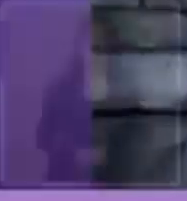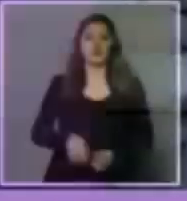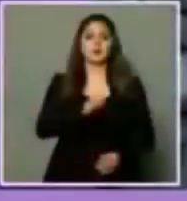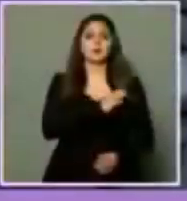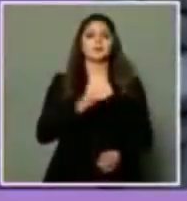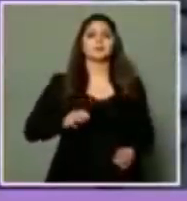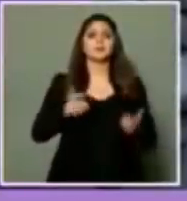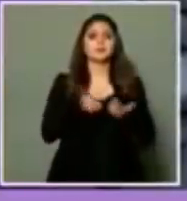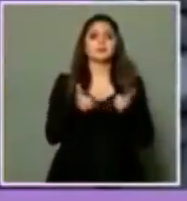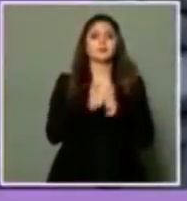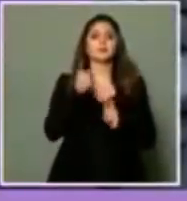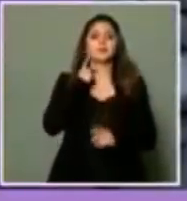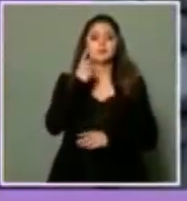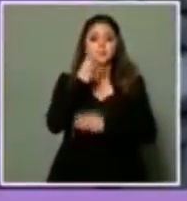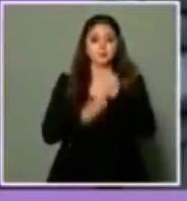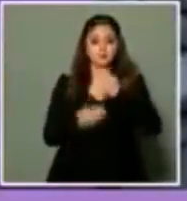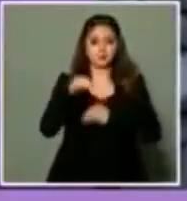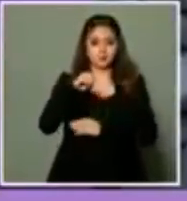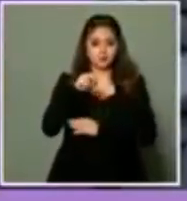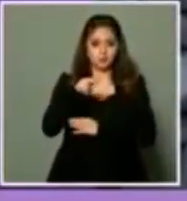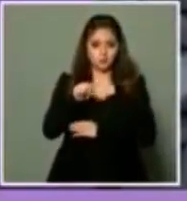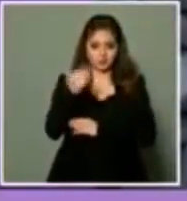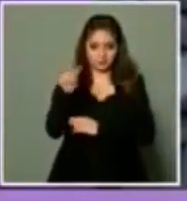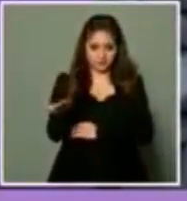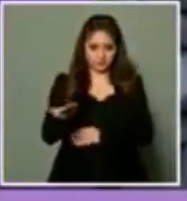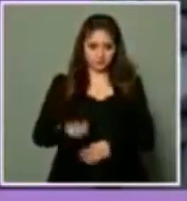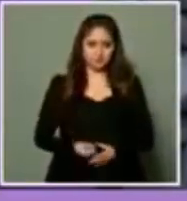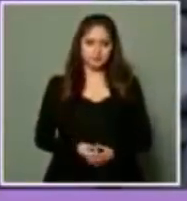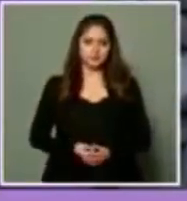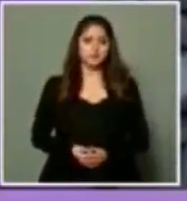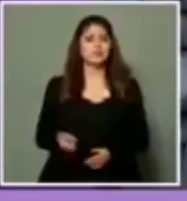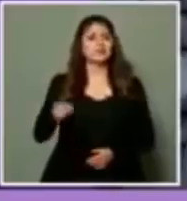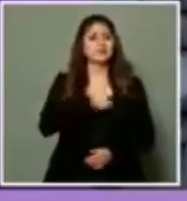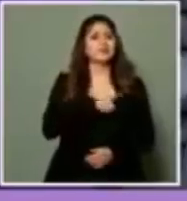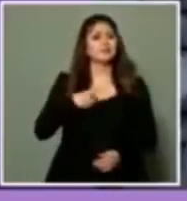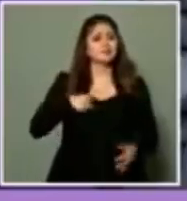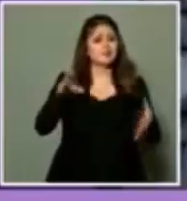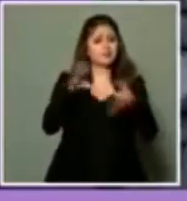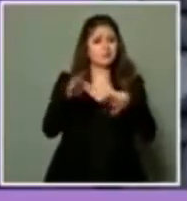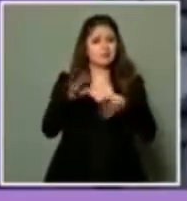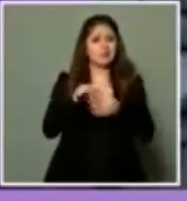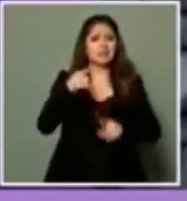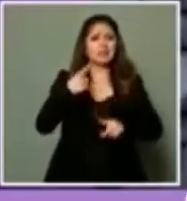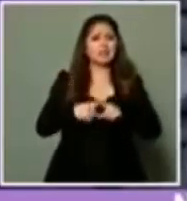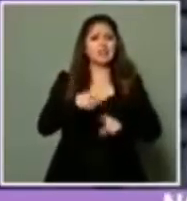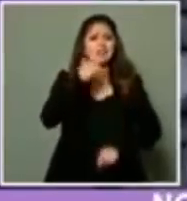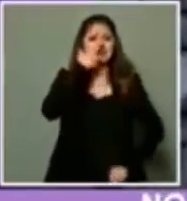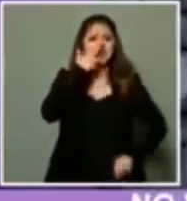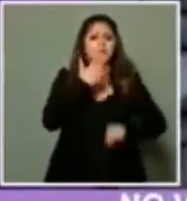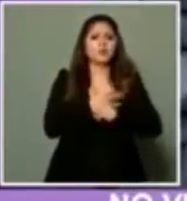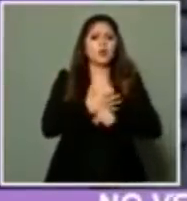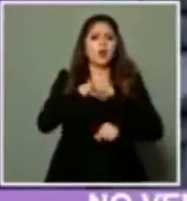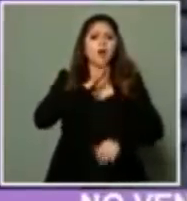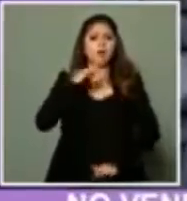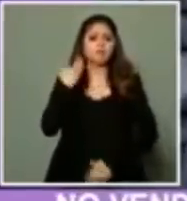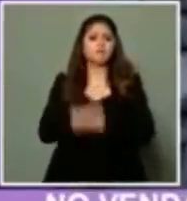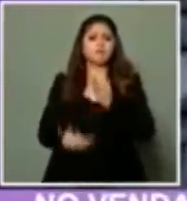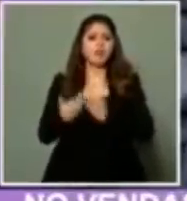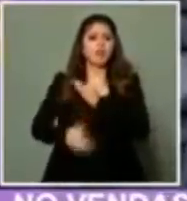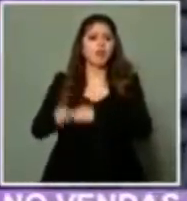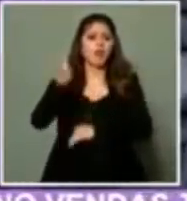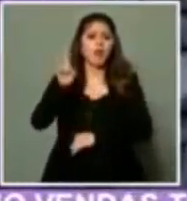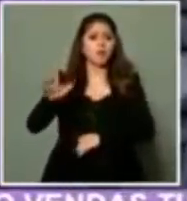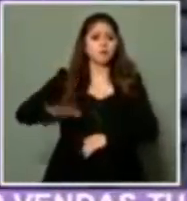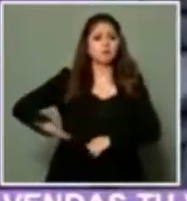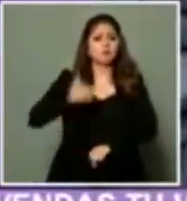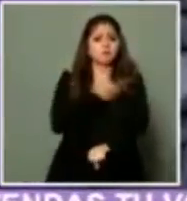Debemos de dejar muy claro quiénes son los responsables de la actual crisis de agua en Iztapalapa. Hemos